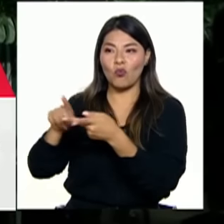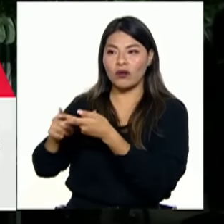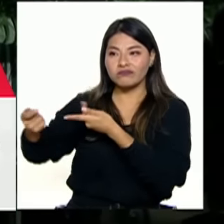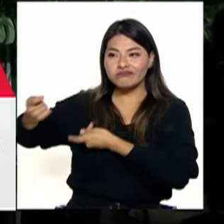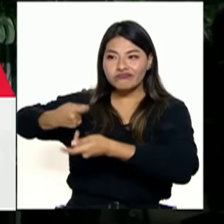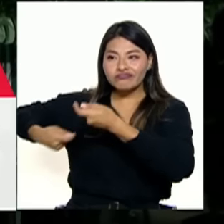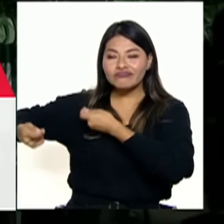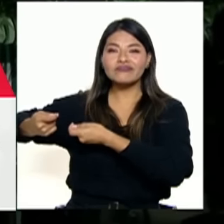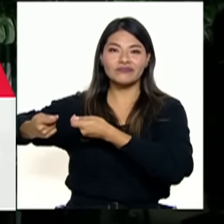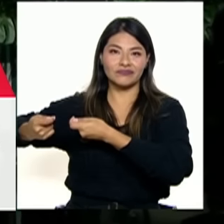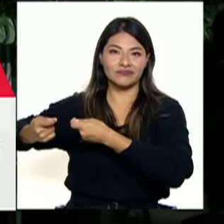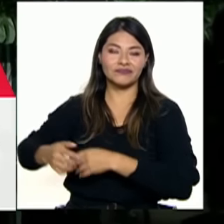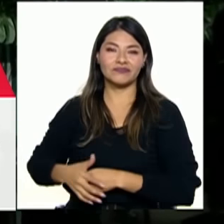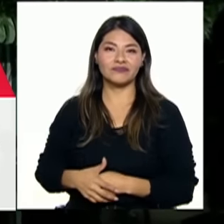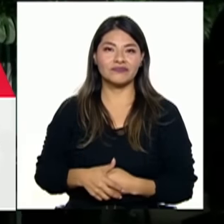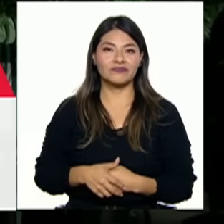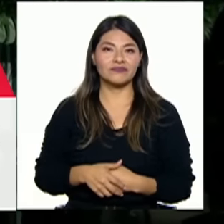comercio.